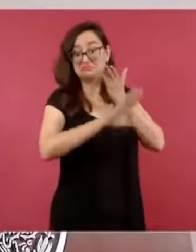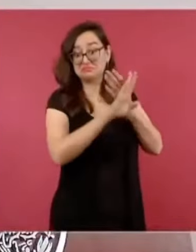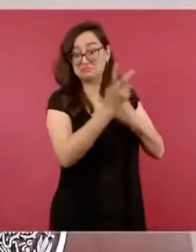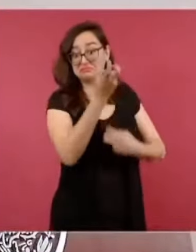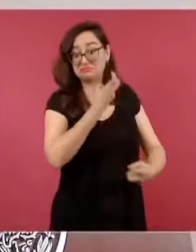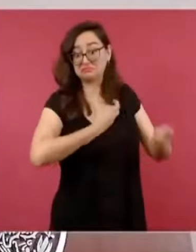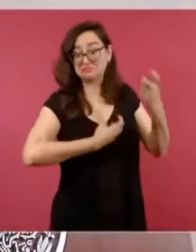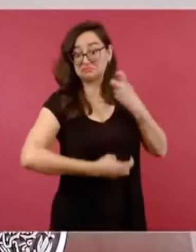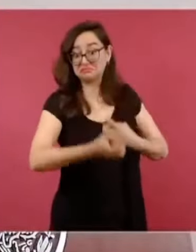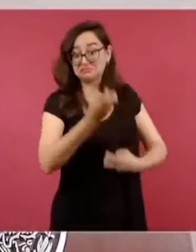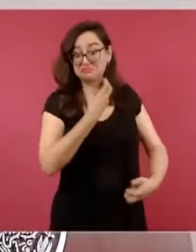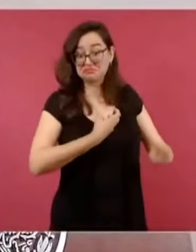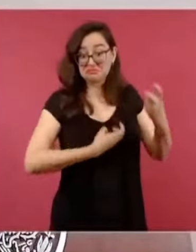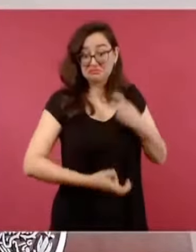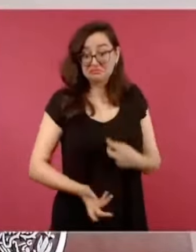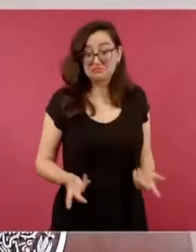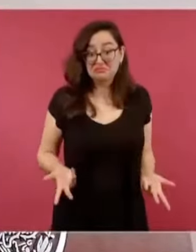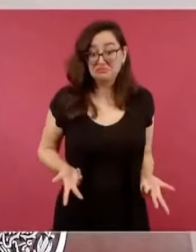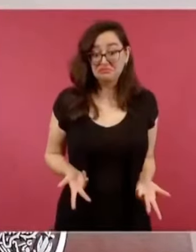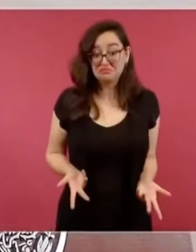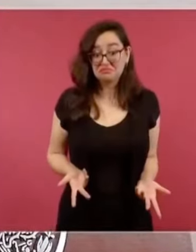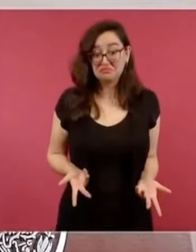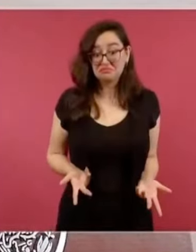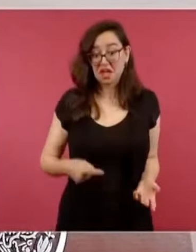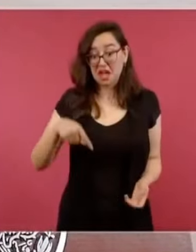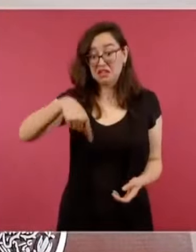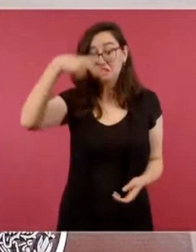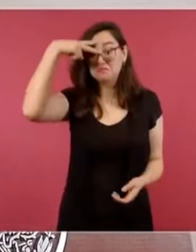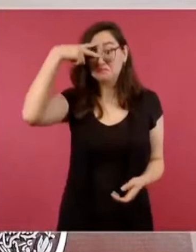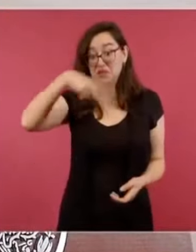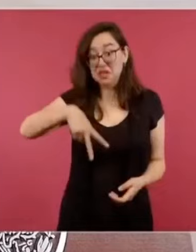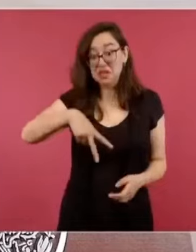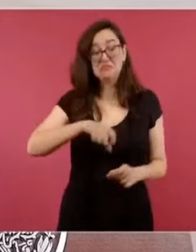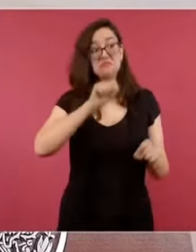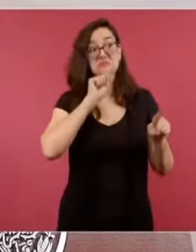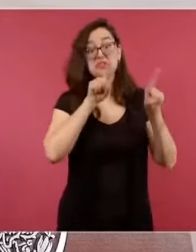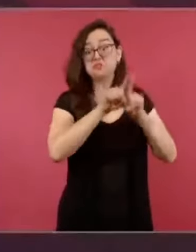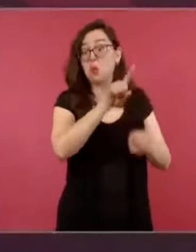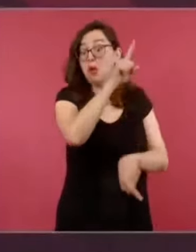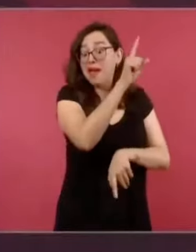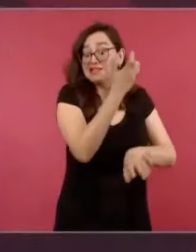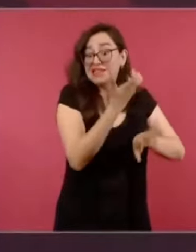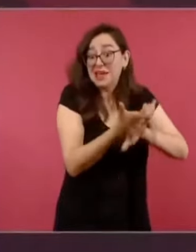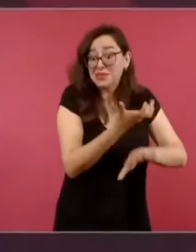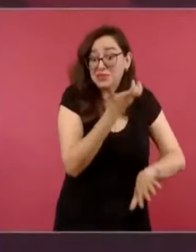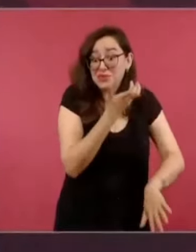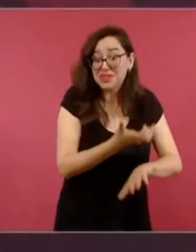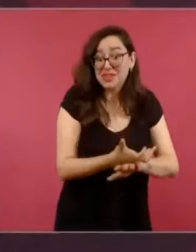miente el Departamento de Estado del gobierno de Estados Unidos.